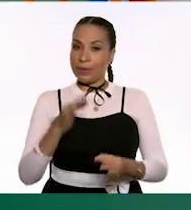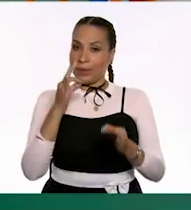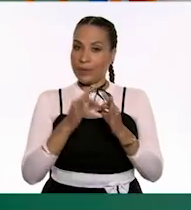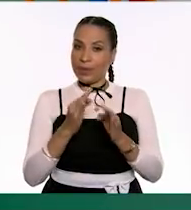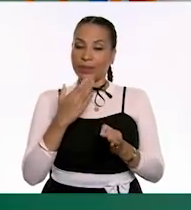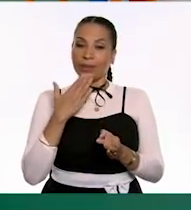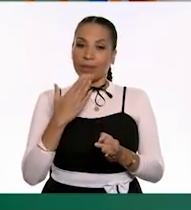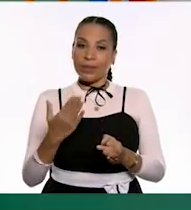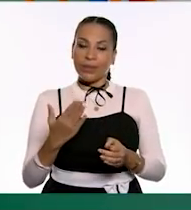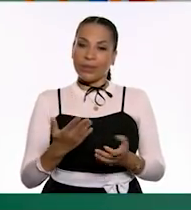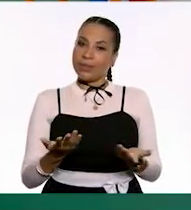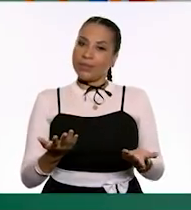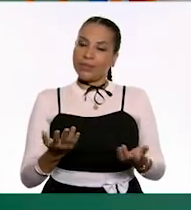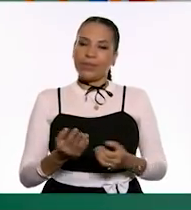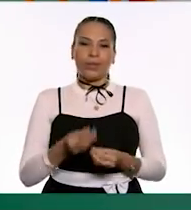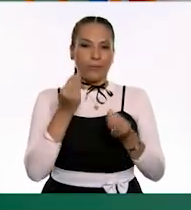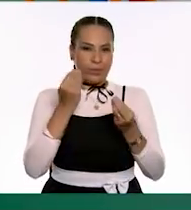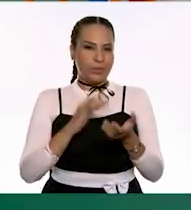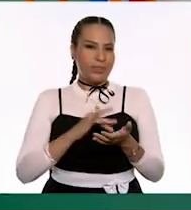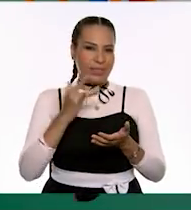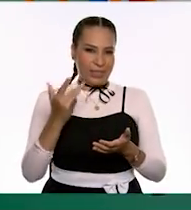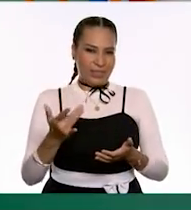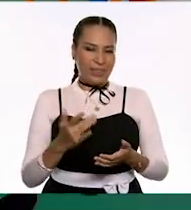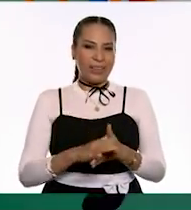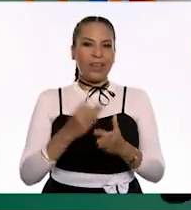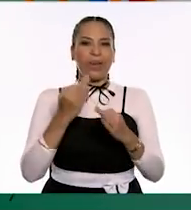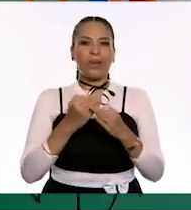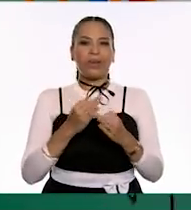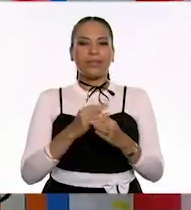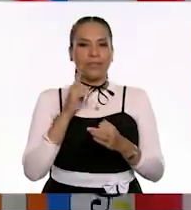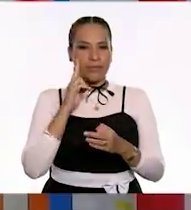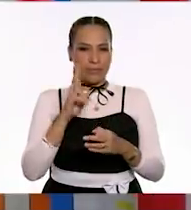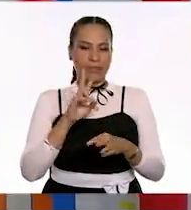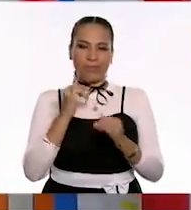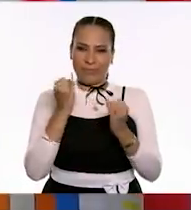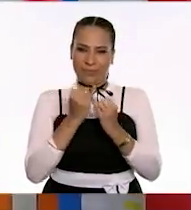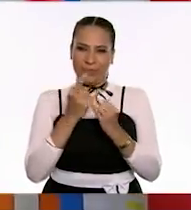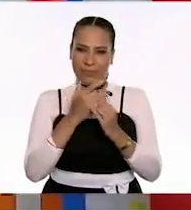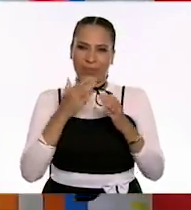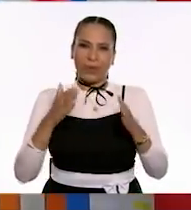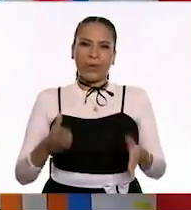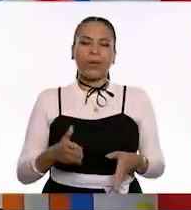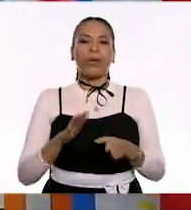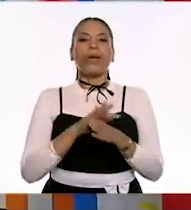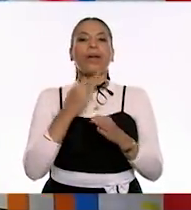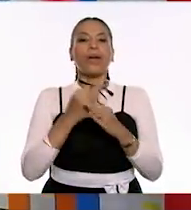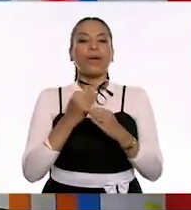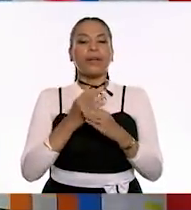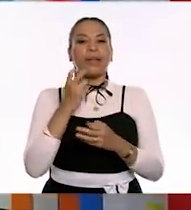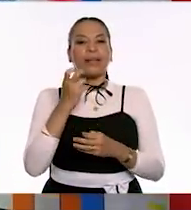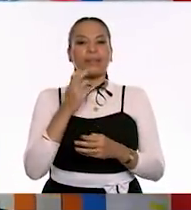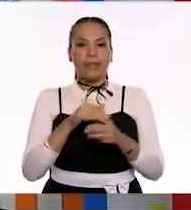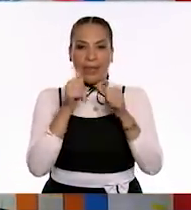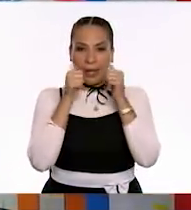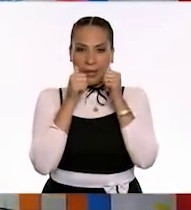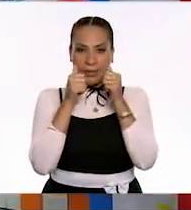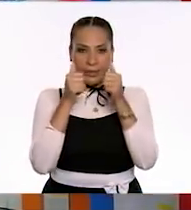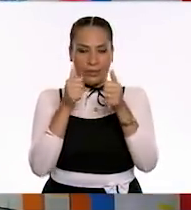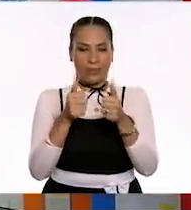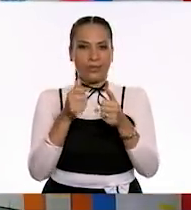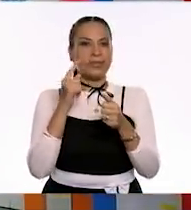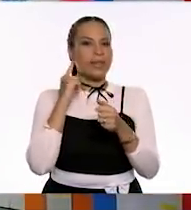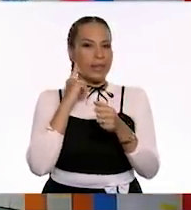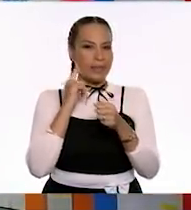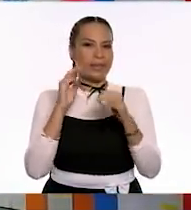Perfecto. Gus, muchas gracias. Bajamos los brazos porque ya dirigimos esa atención a